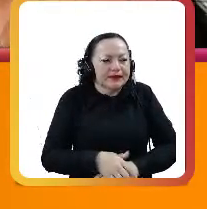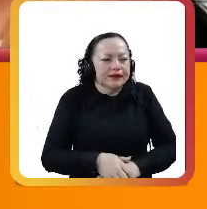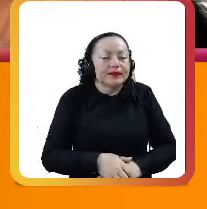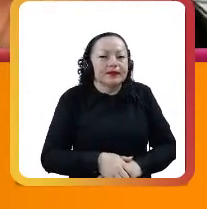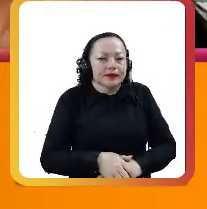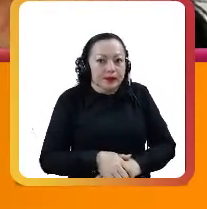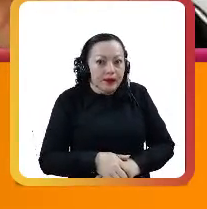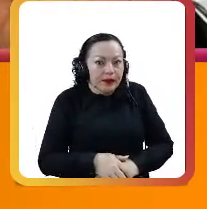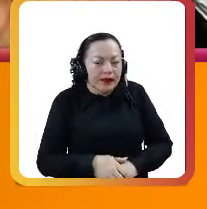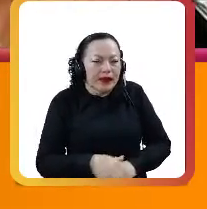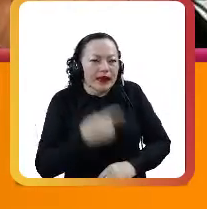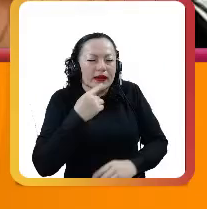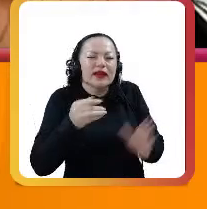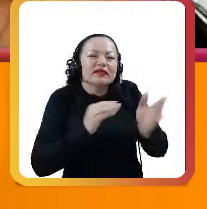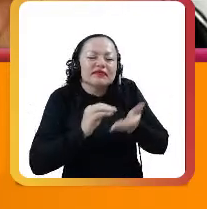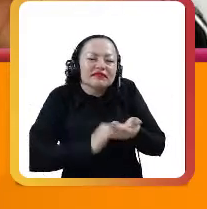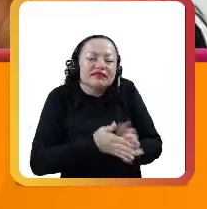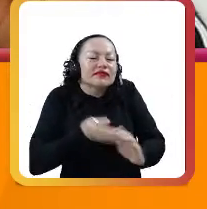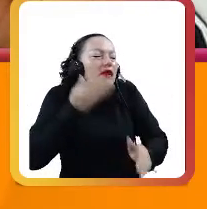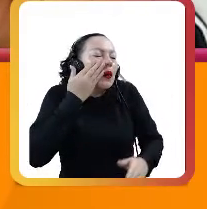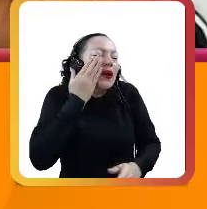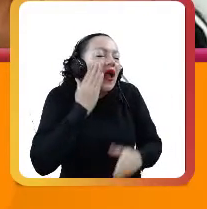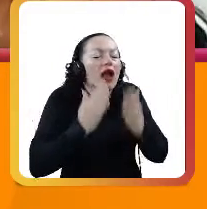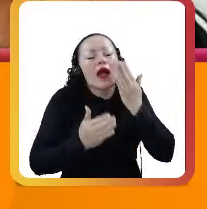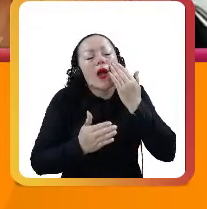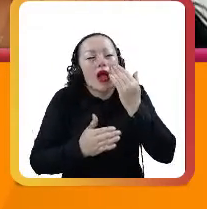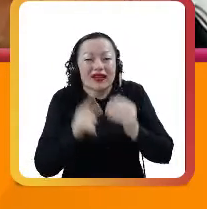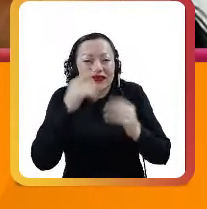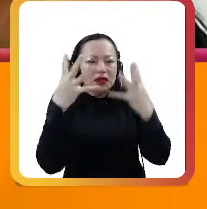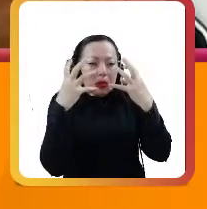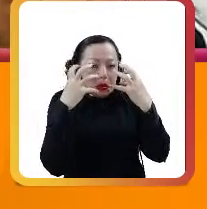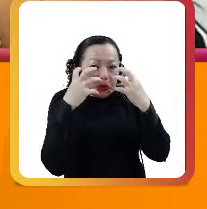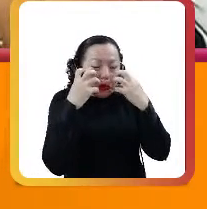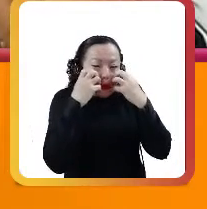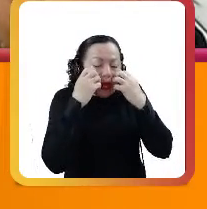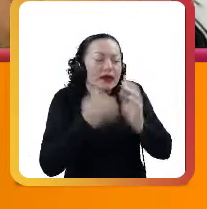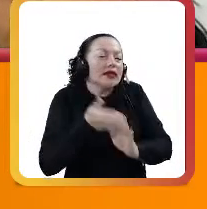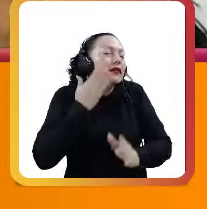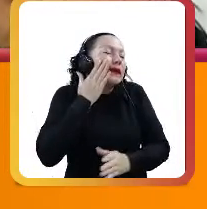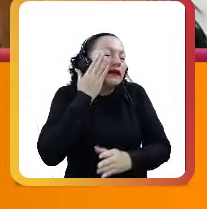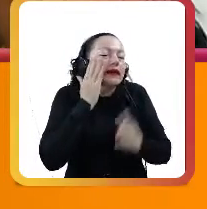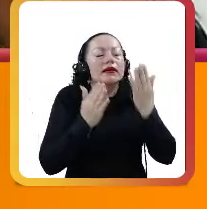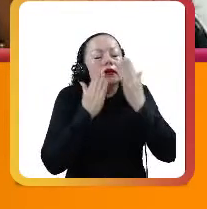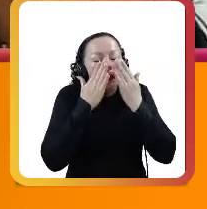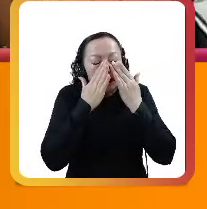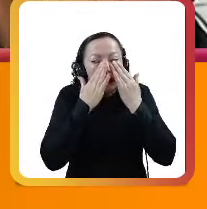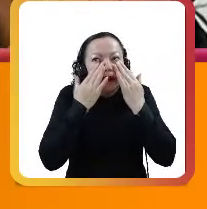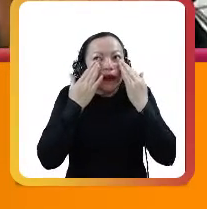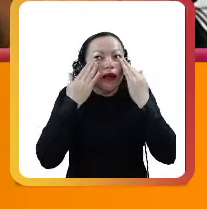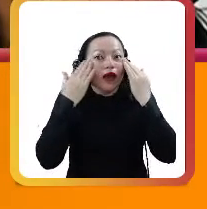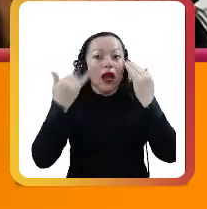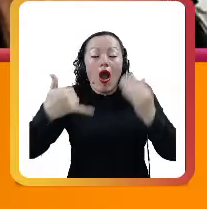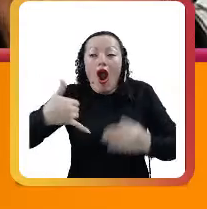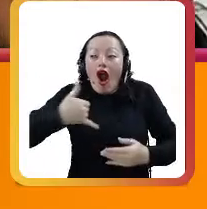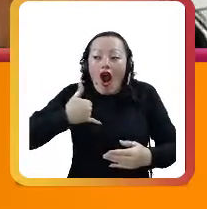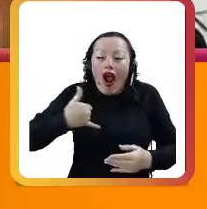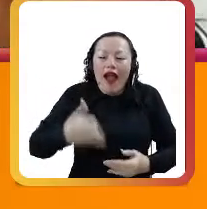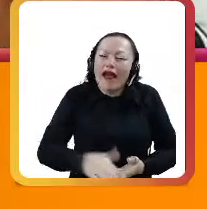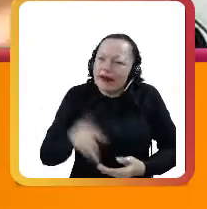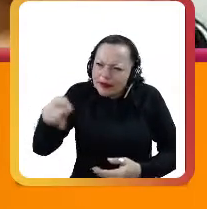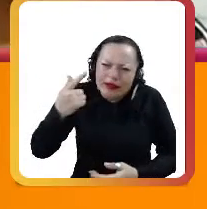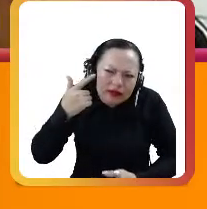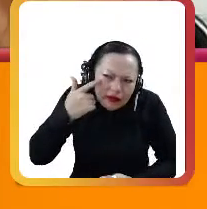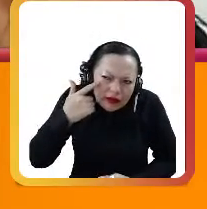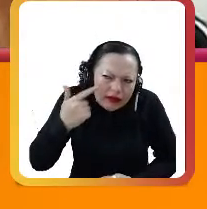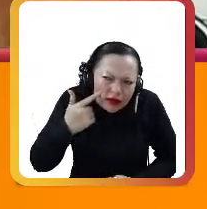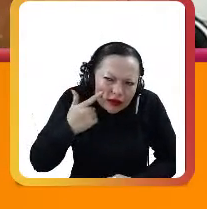Esa mascarilla sirve para atenuar las arrugas un poquito. Sí. Para, no estoy diciendo para. ¿Estas, no, estas? Es que no la